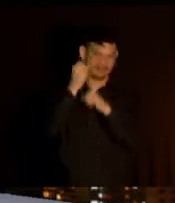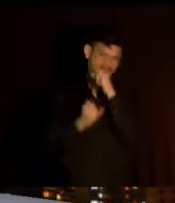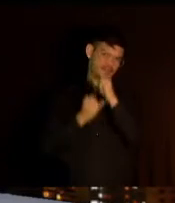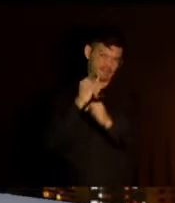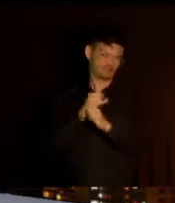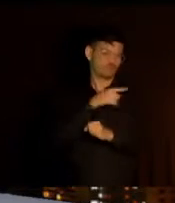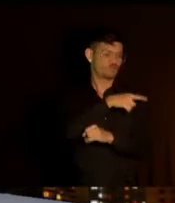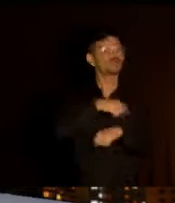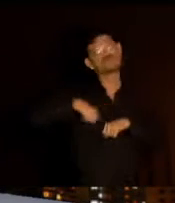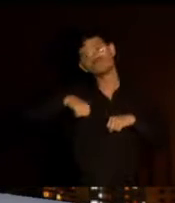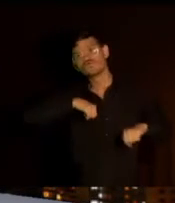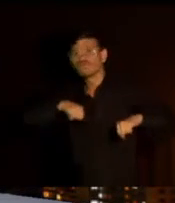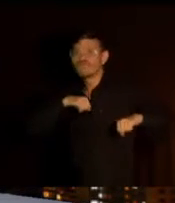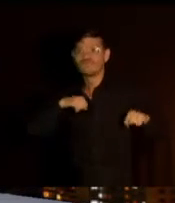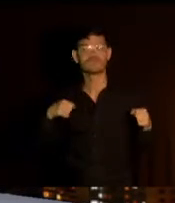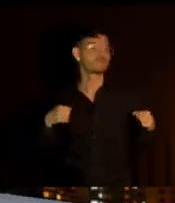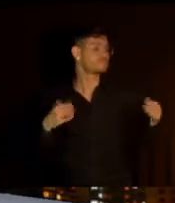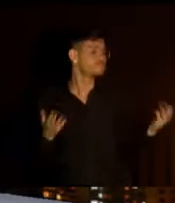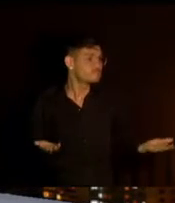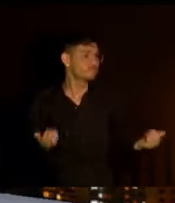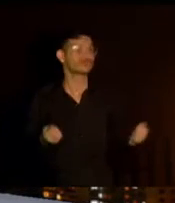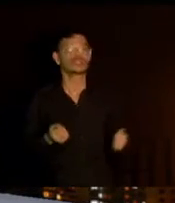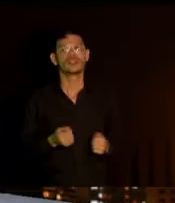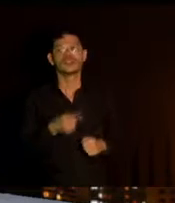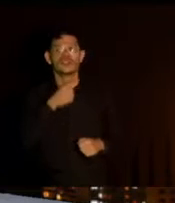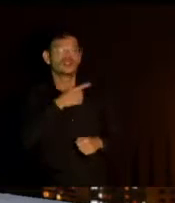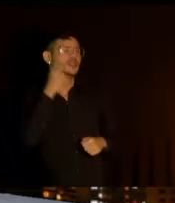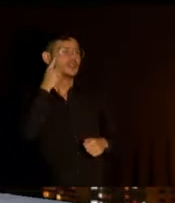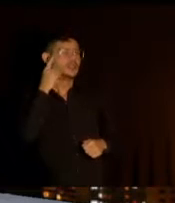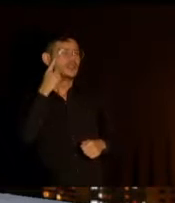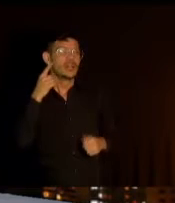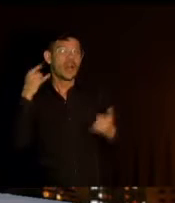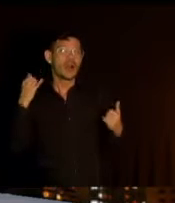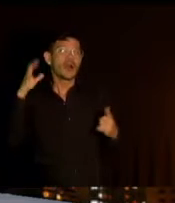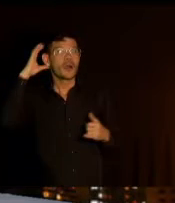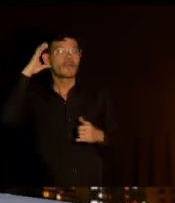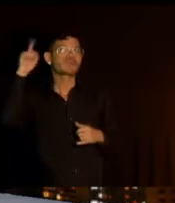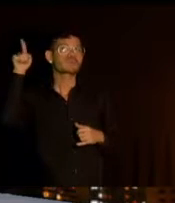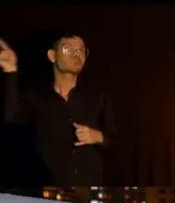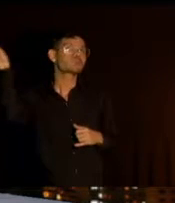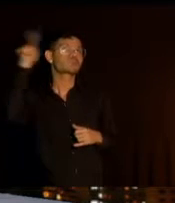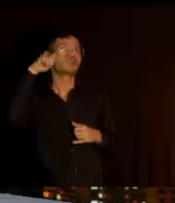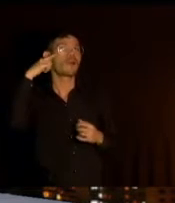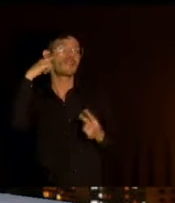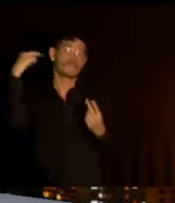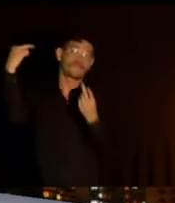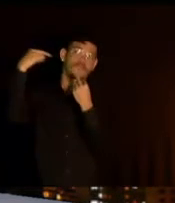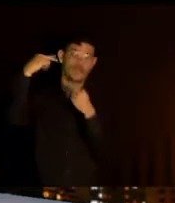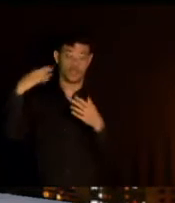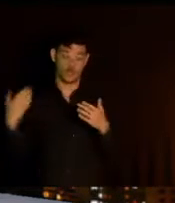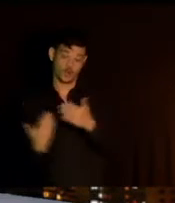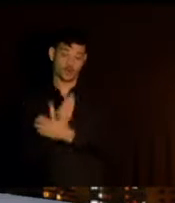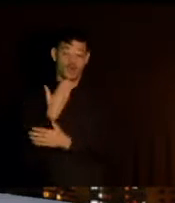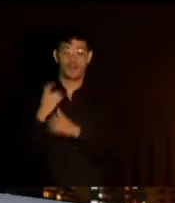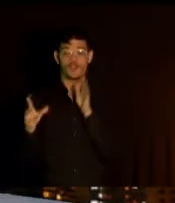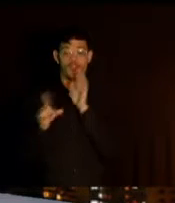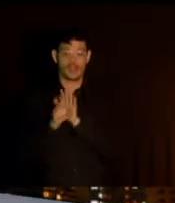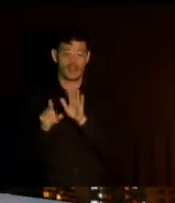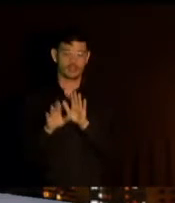¿qué se puede esperar o cómo ven ellas esta nueva ley del deporte paralímpico colombiano